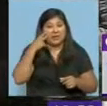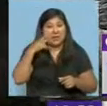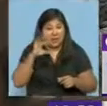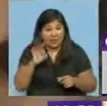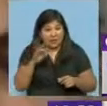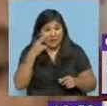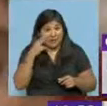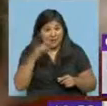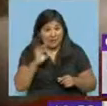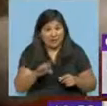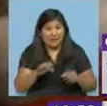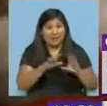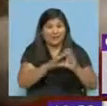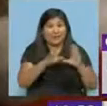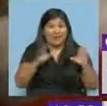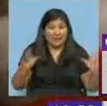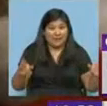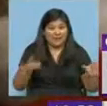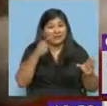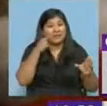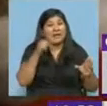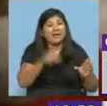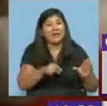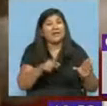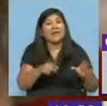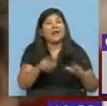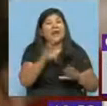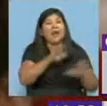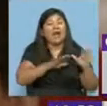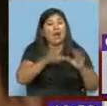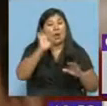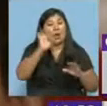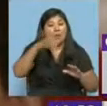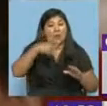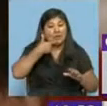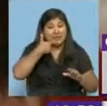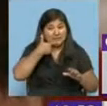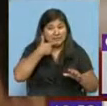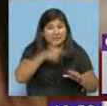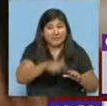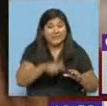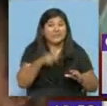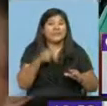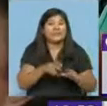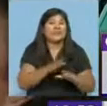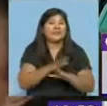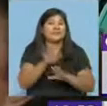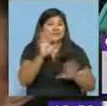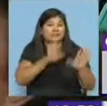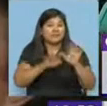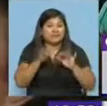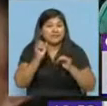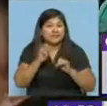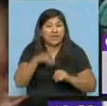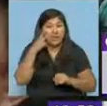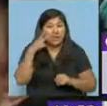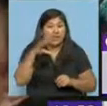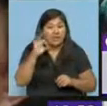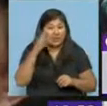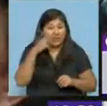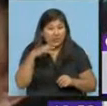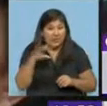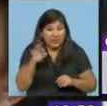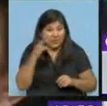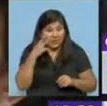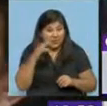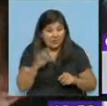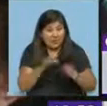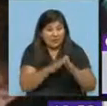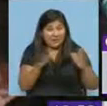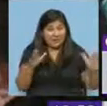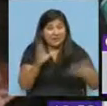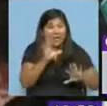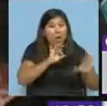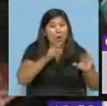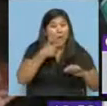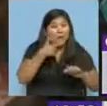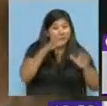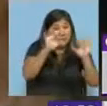de Organización Mundial de la Salud. La estrategia 90-90-90 de Organización Mundial de la